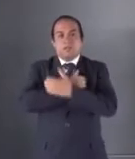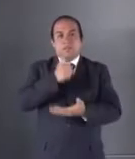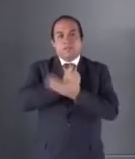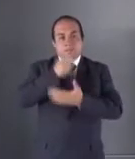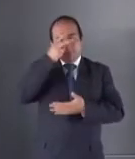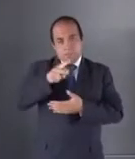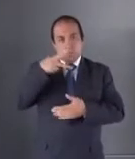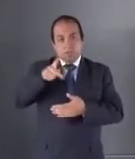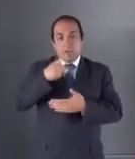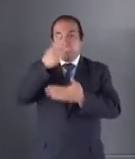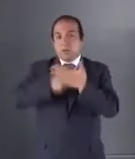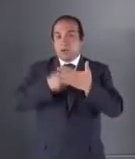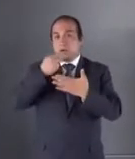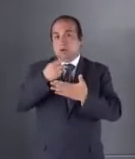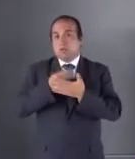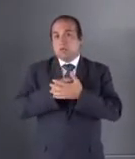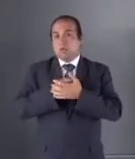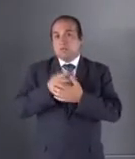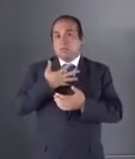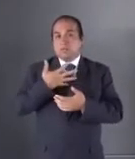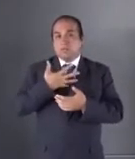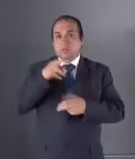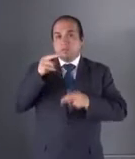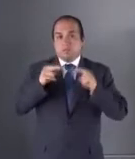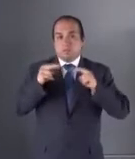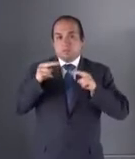desempeñado una excelente función, tuvo